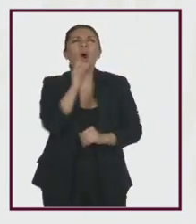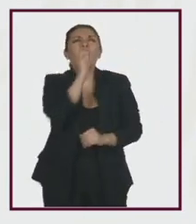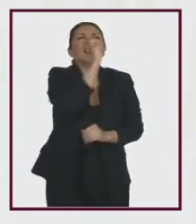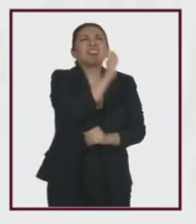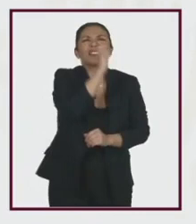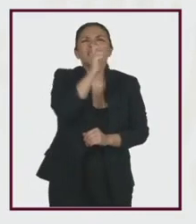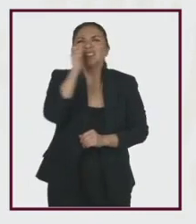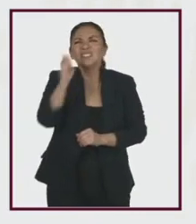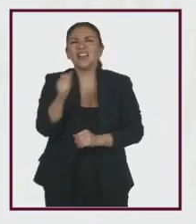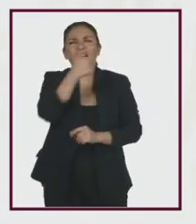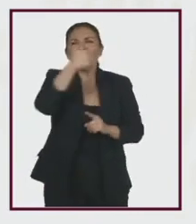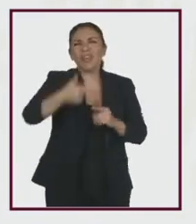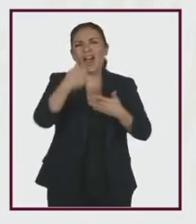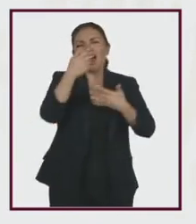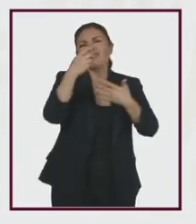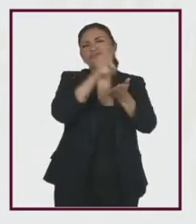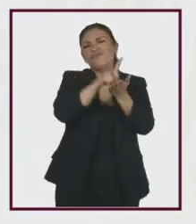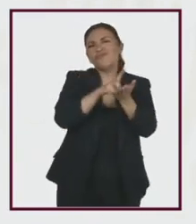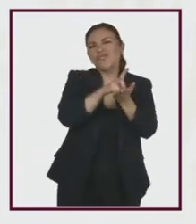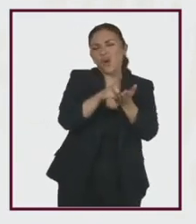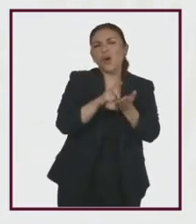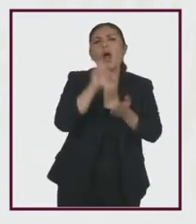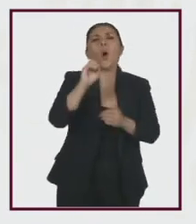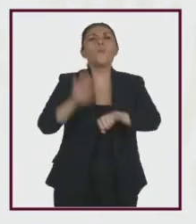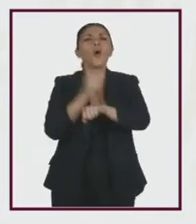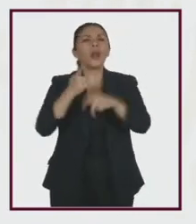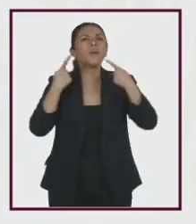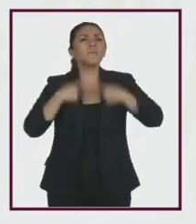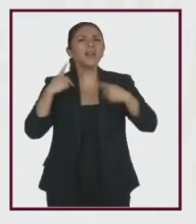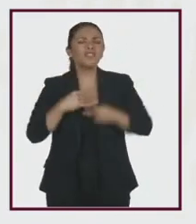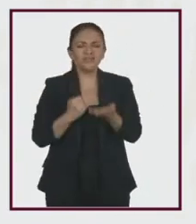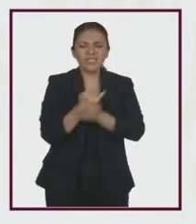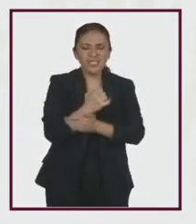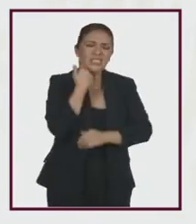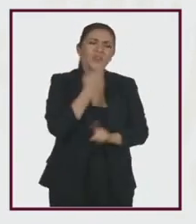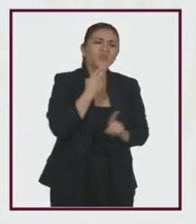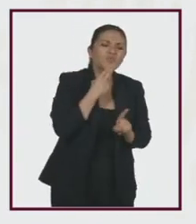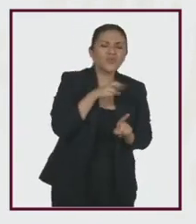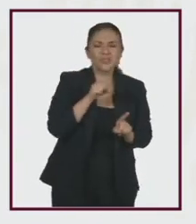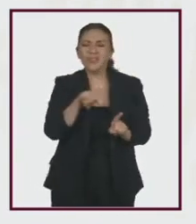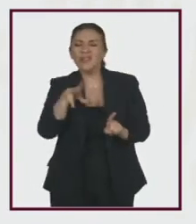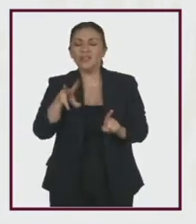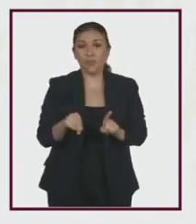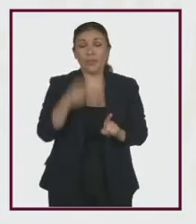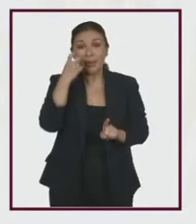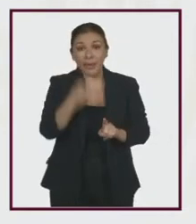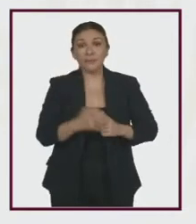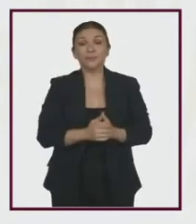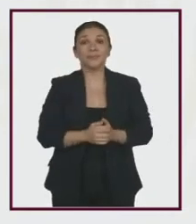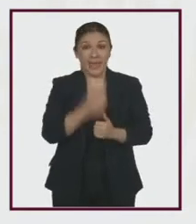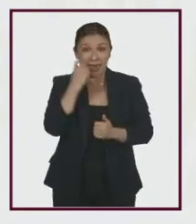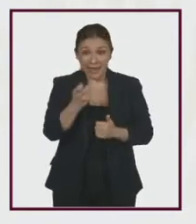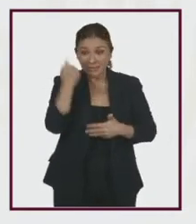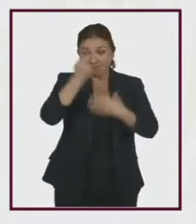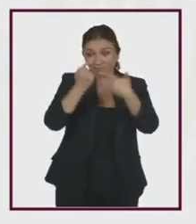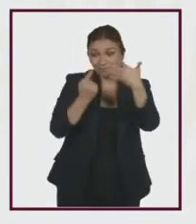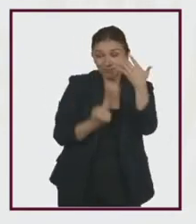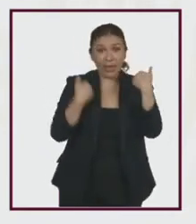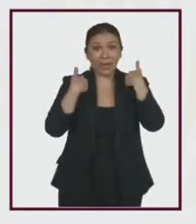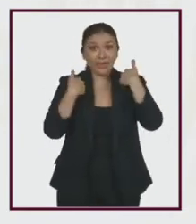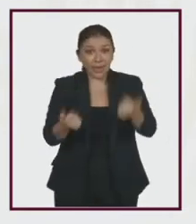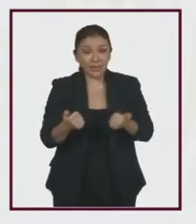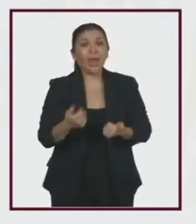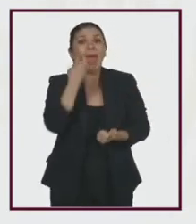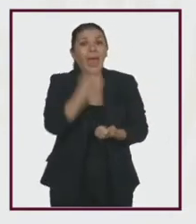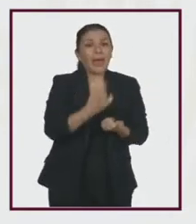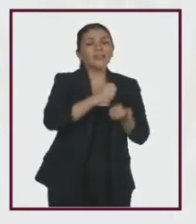qué las personas, como veníamos mencionando, consumen o no consumen. A partir de todo esto, cómo esto